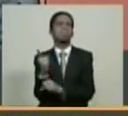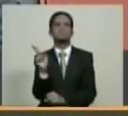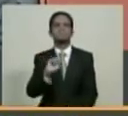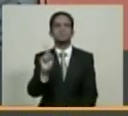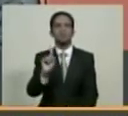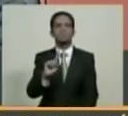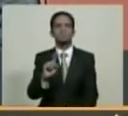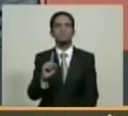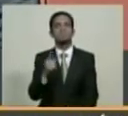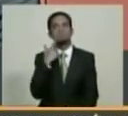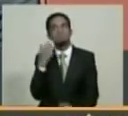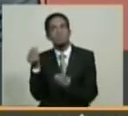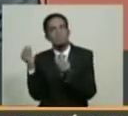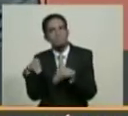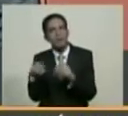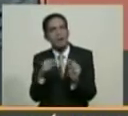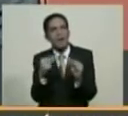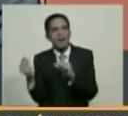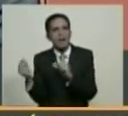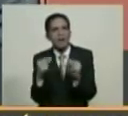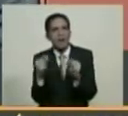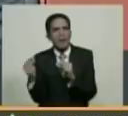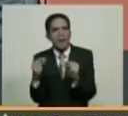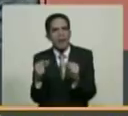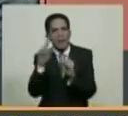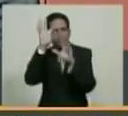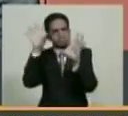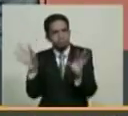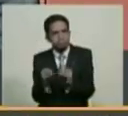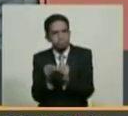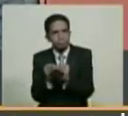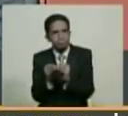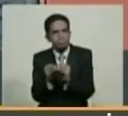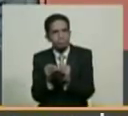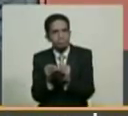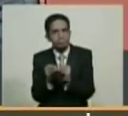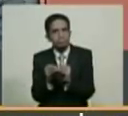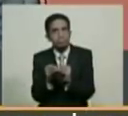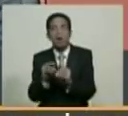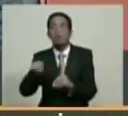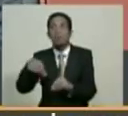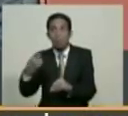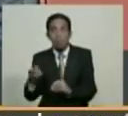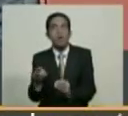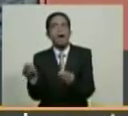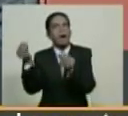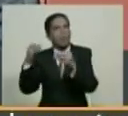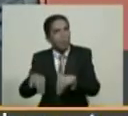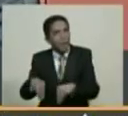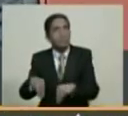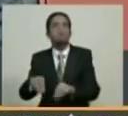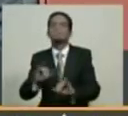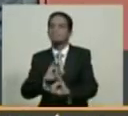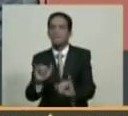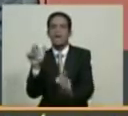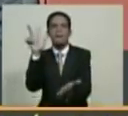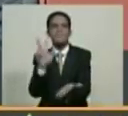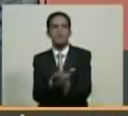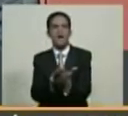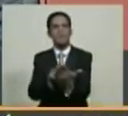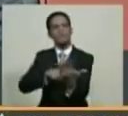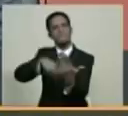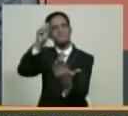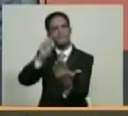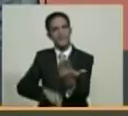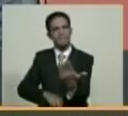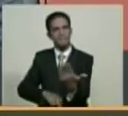Son producto de la conversación, de la discusión, del análisis y luego del acuerdo entre estos sectores productivos que ha